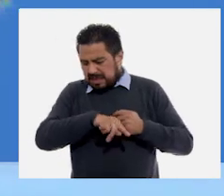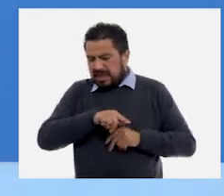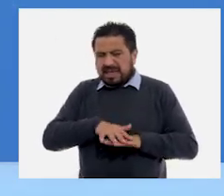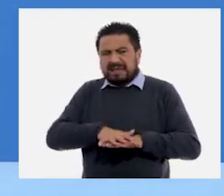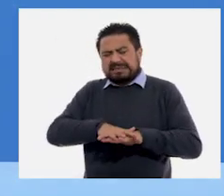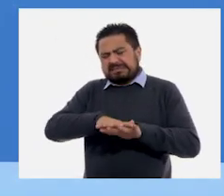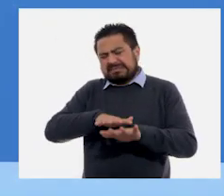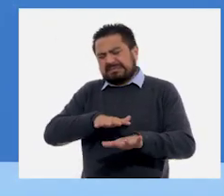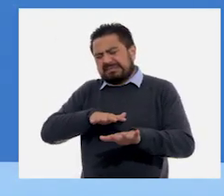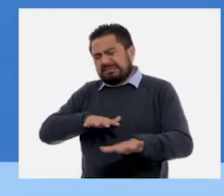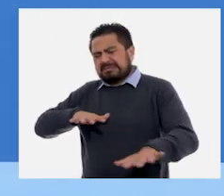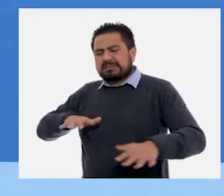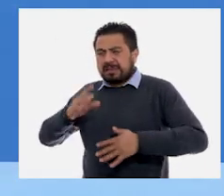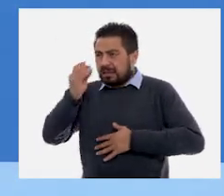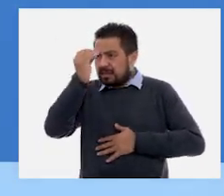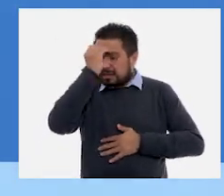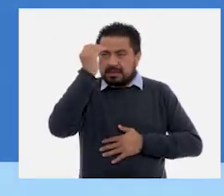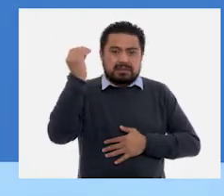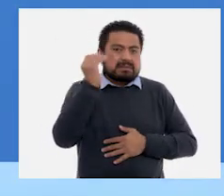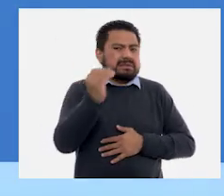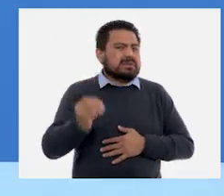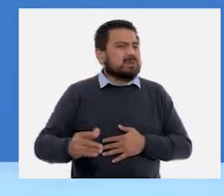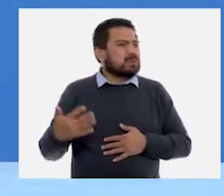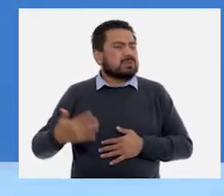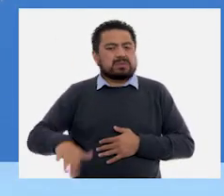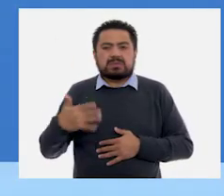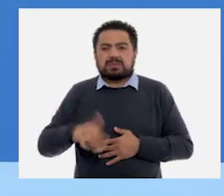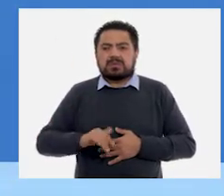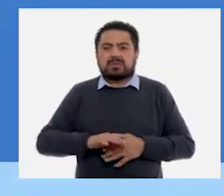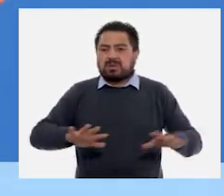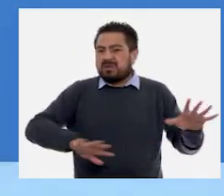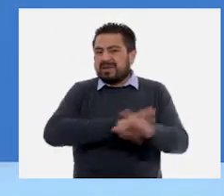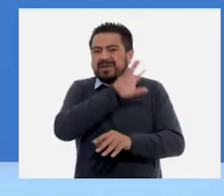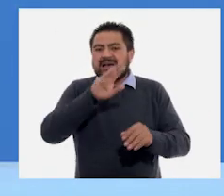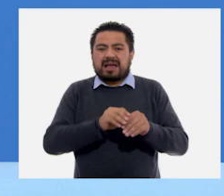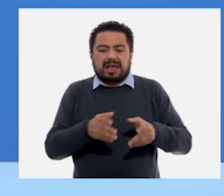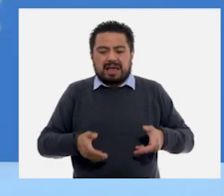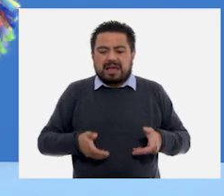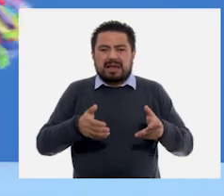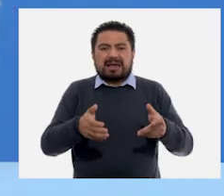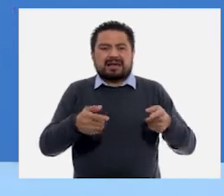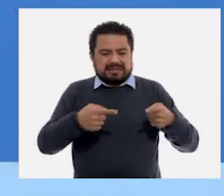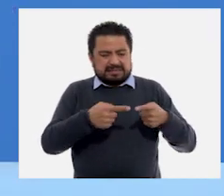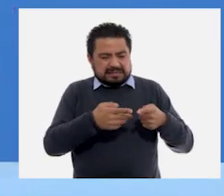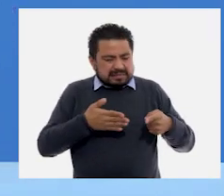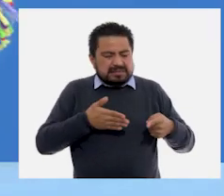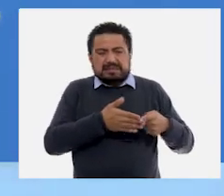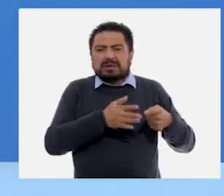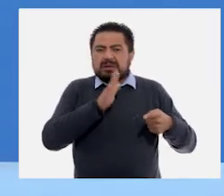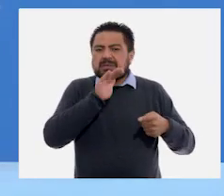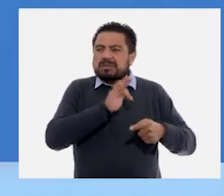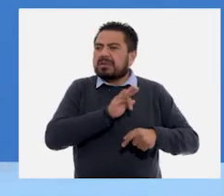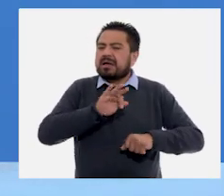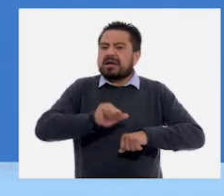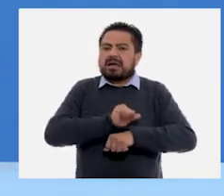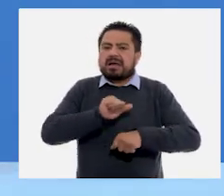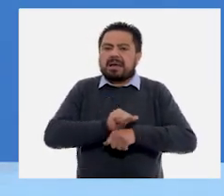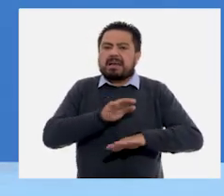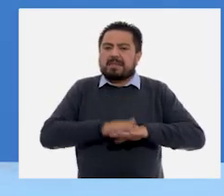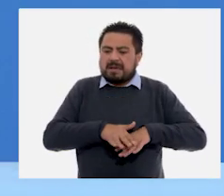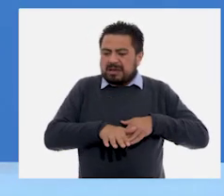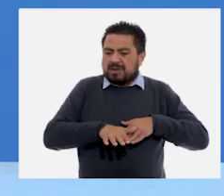tráfico terrible. Ay, no. Todas esas calles cerradas hicieron que los autos se